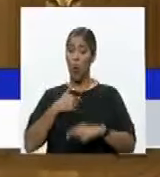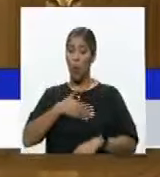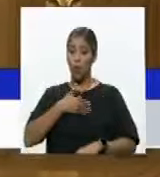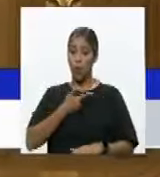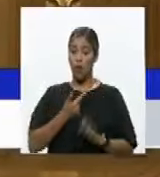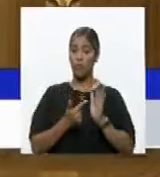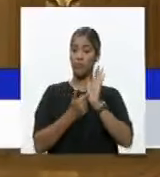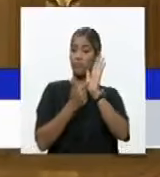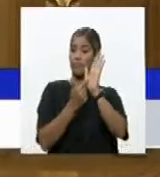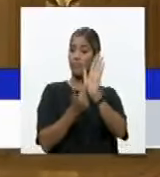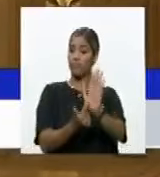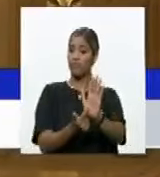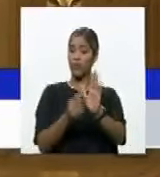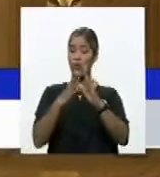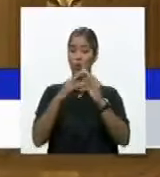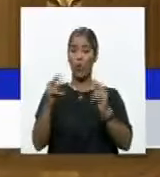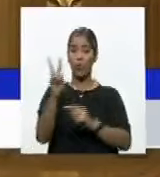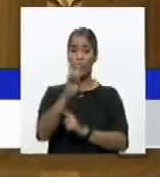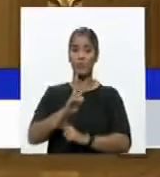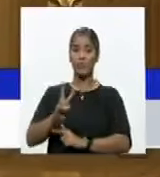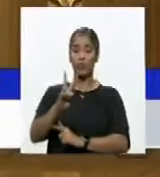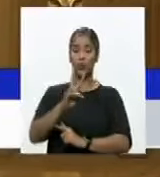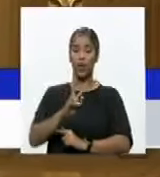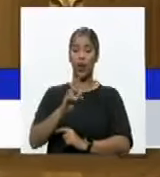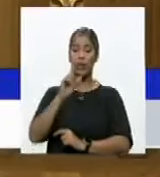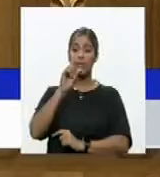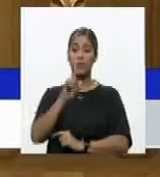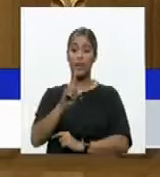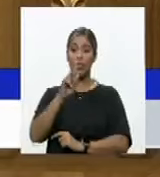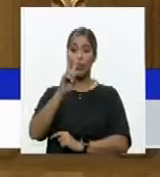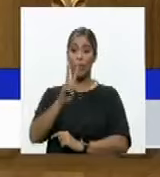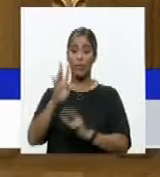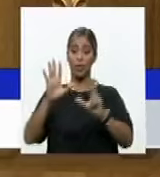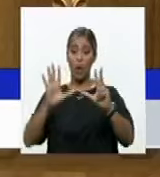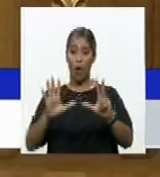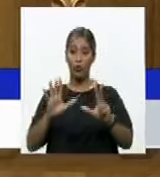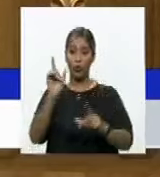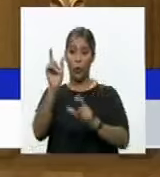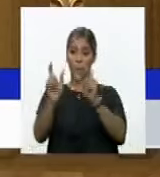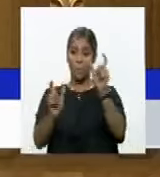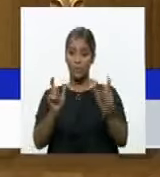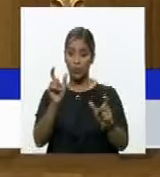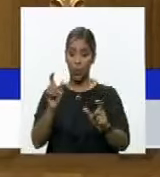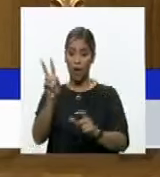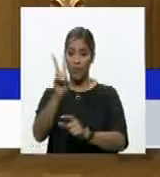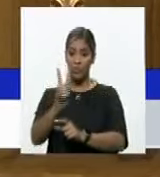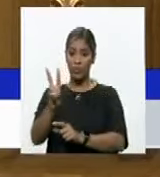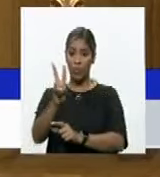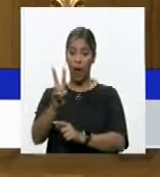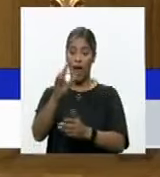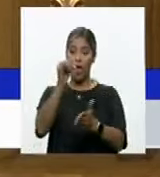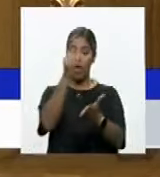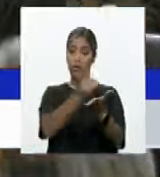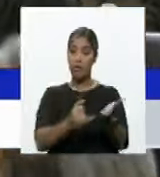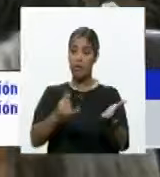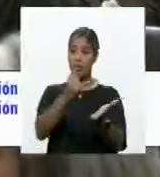presentar al país que de los 128 venezolanos que se inscribieron para los distintos